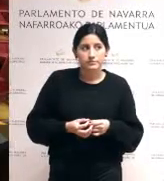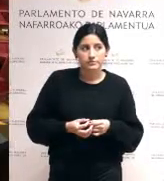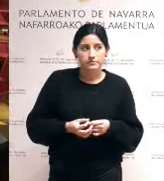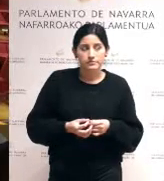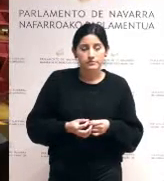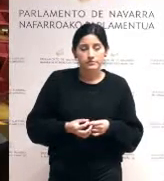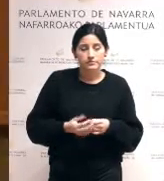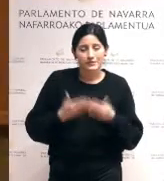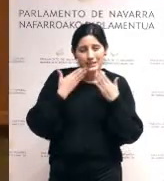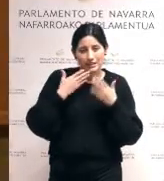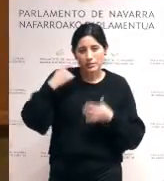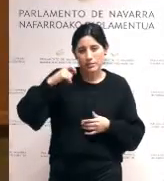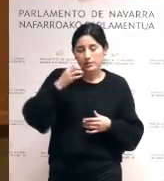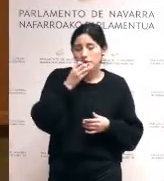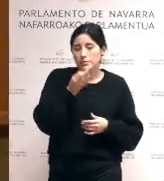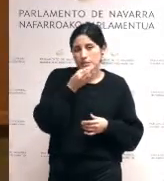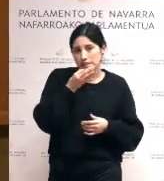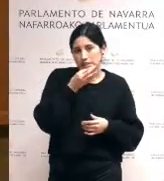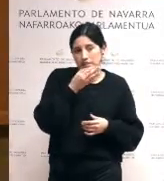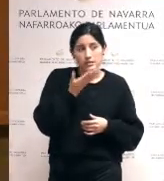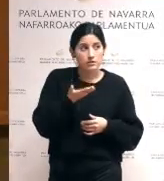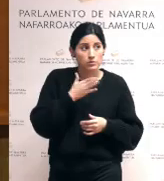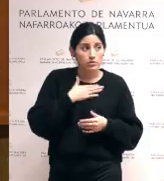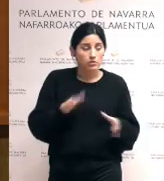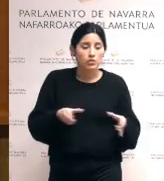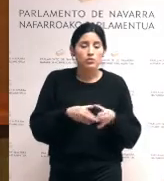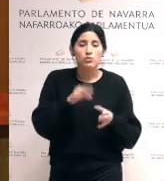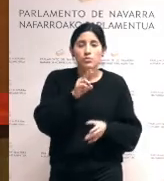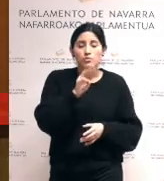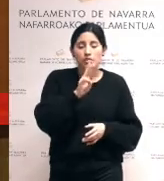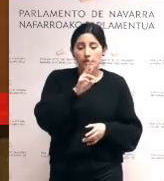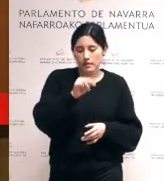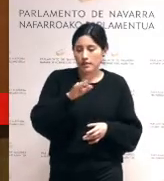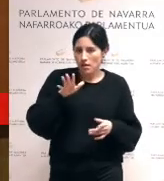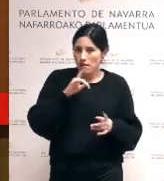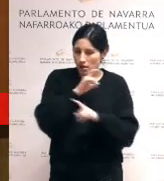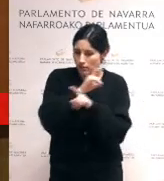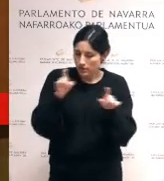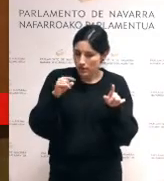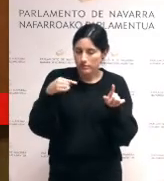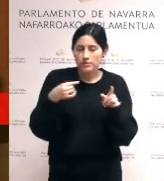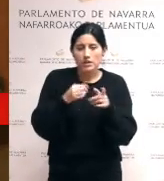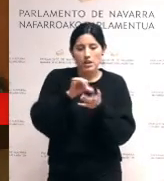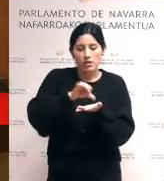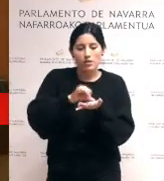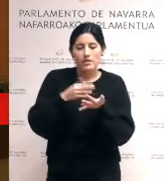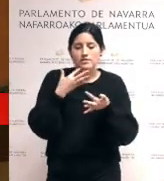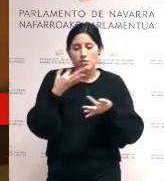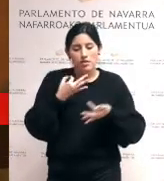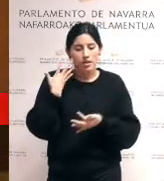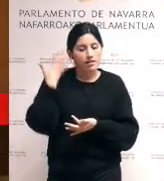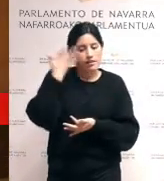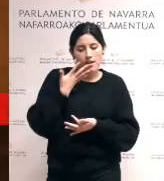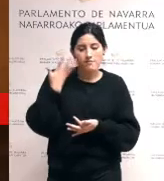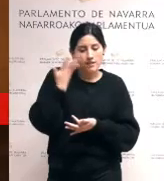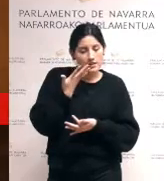Gracias, presidente. Bien, buenas tardes. Pues desde UPN llevamos tiempo alertando de que la inseguridad ciudadana, en Navarra no para de